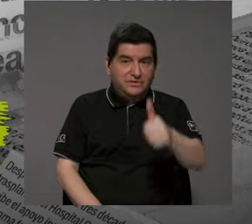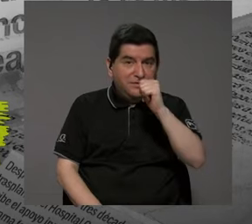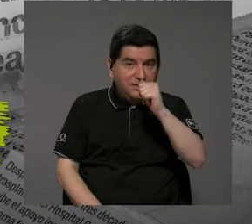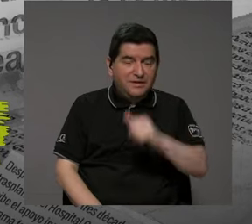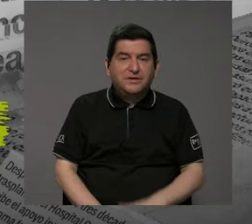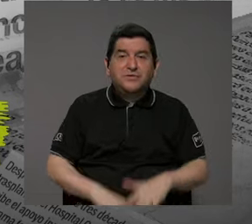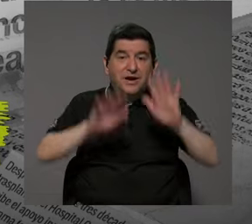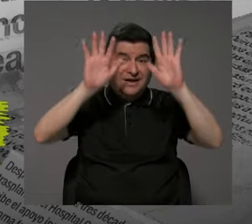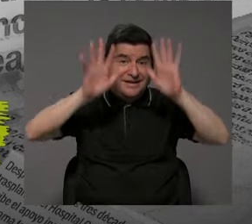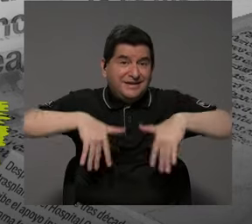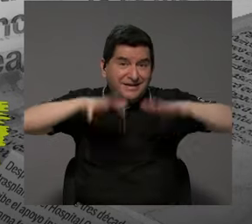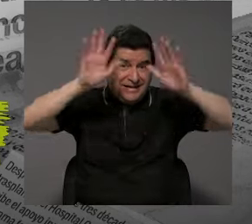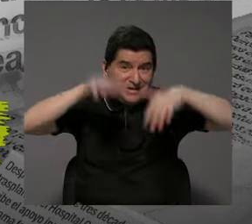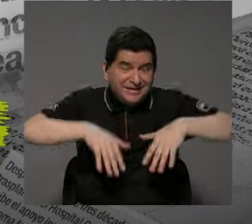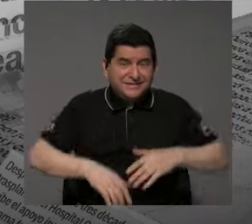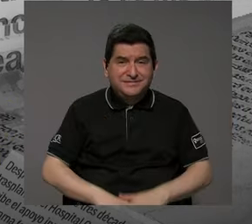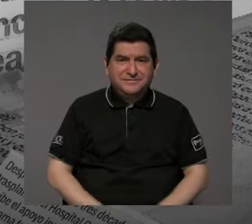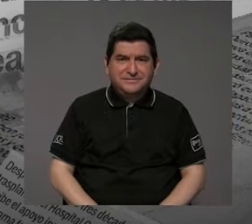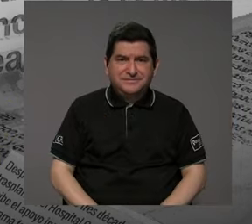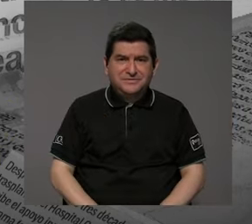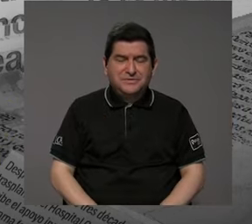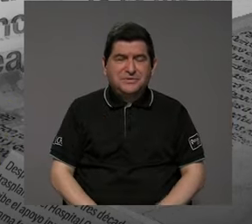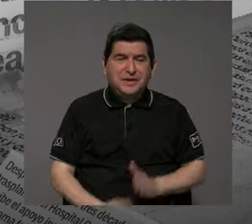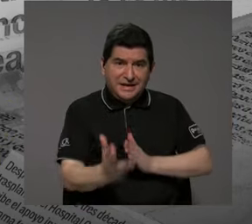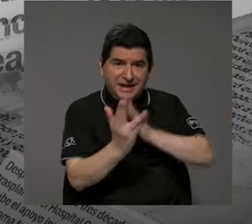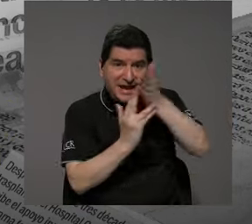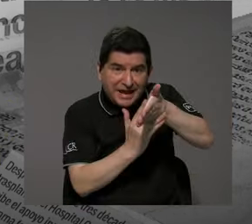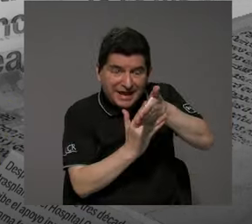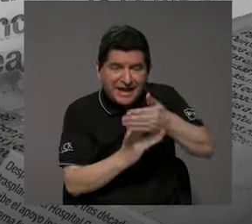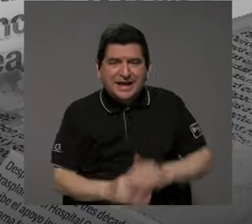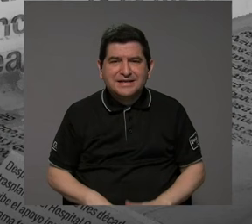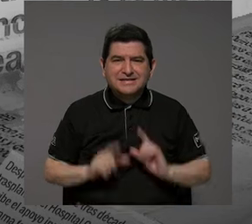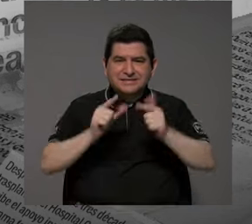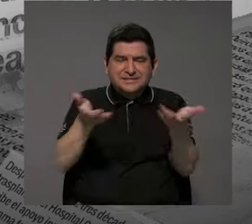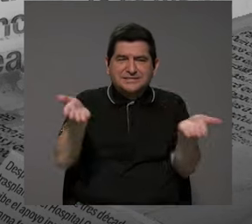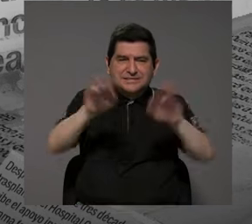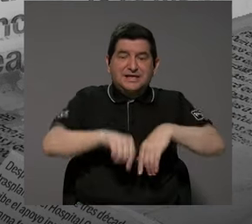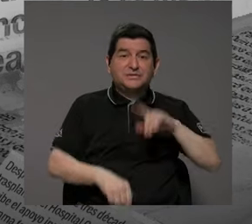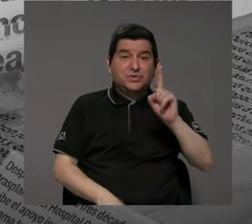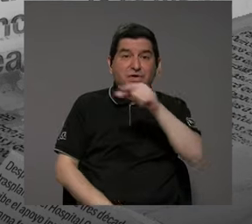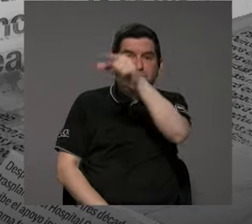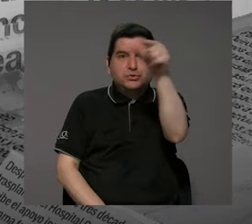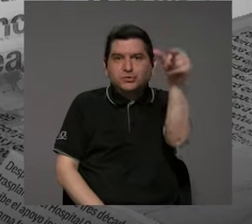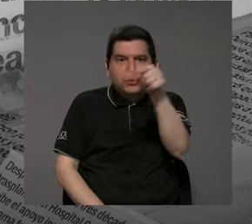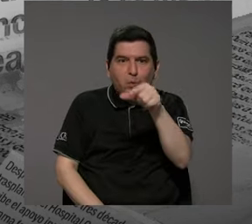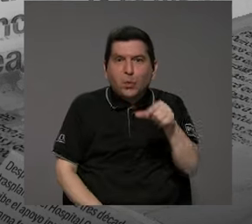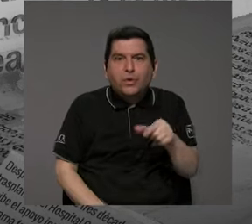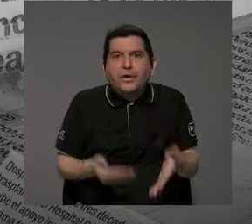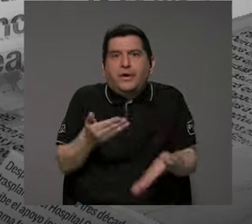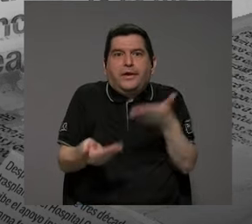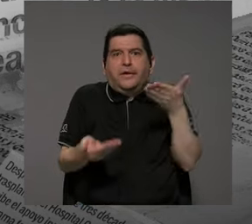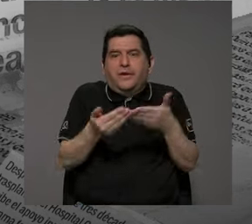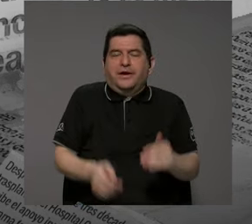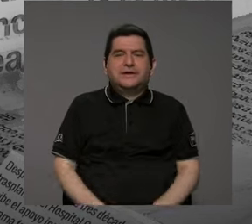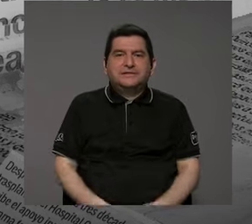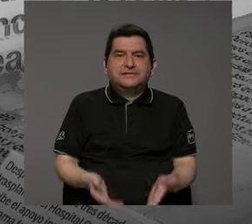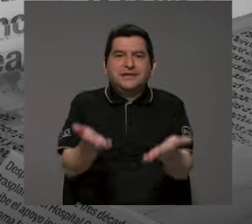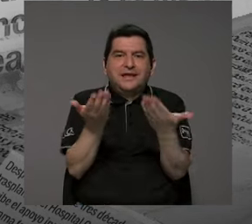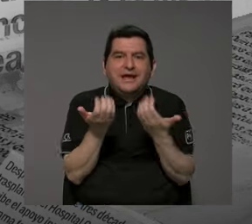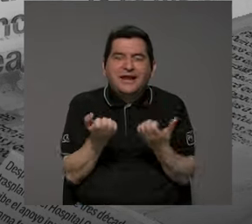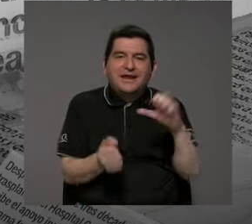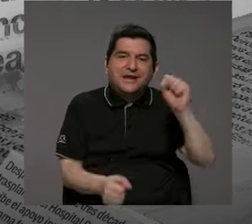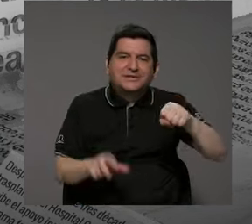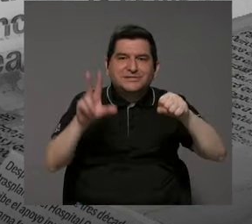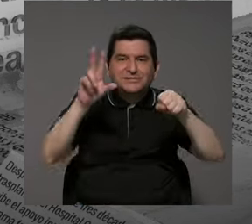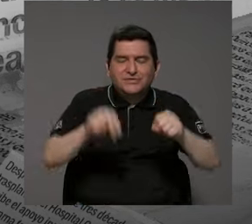llueve el la entrada del relleno es un es un río que baja verdad quiera si o no